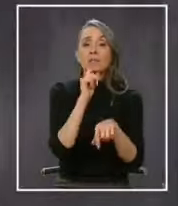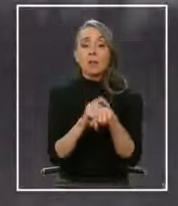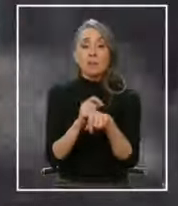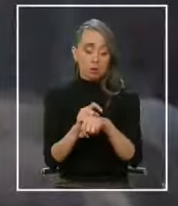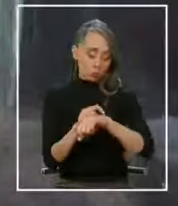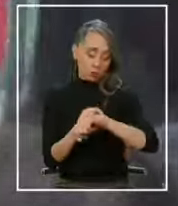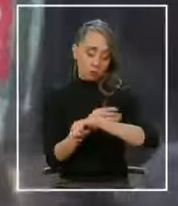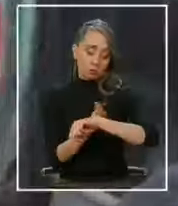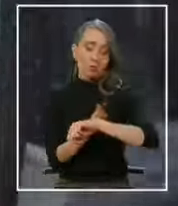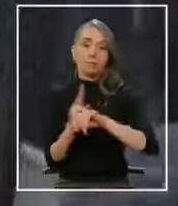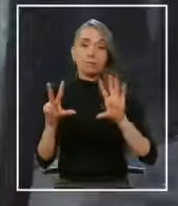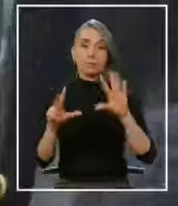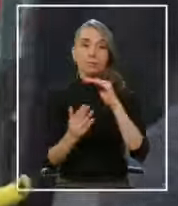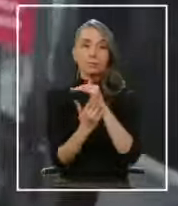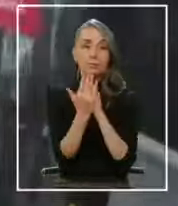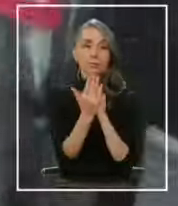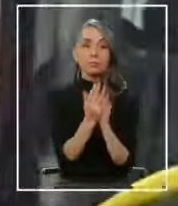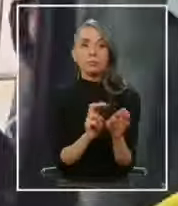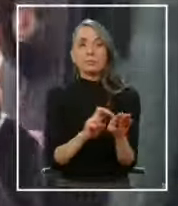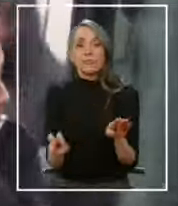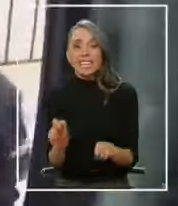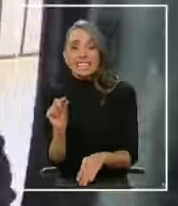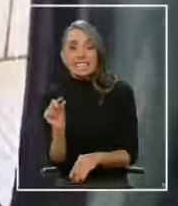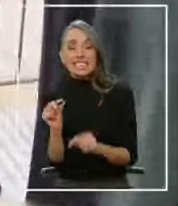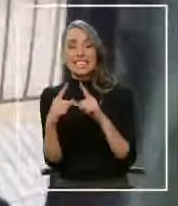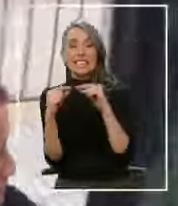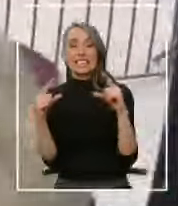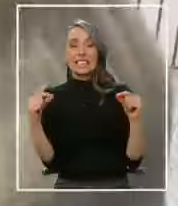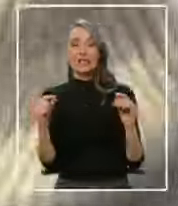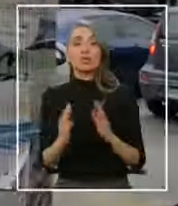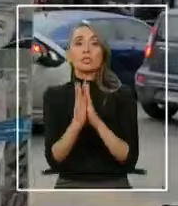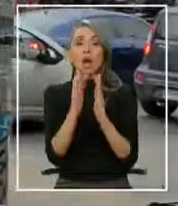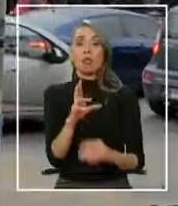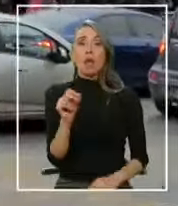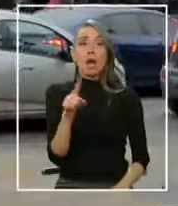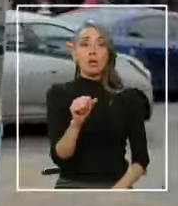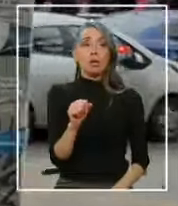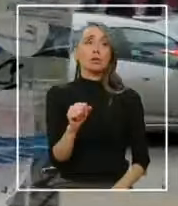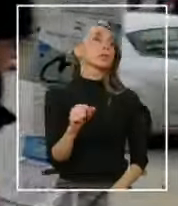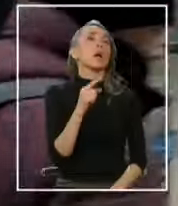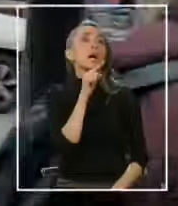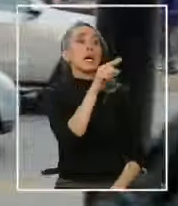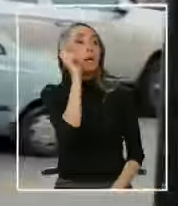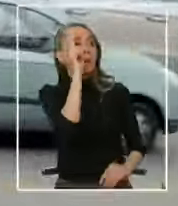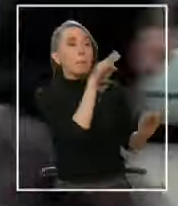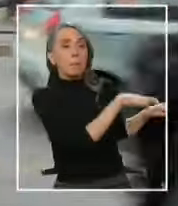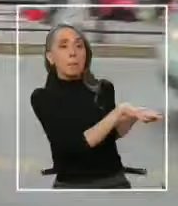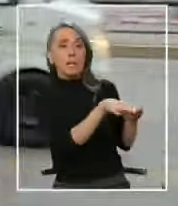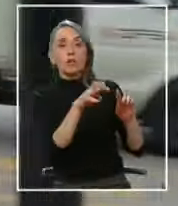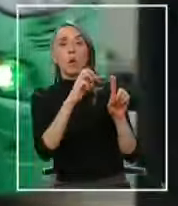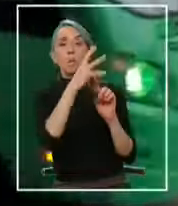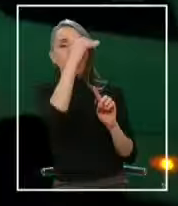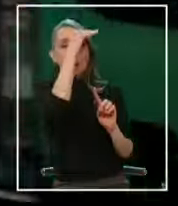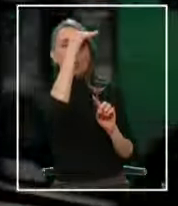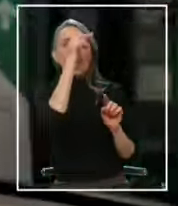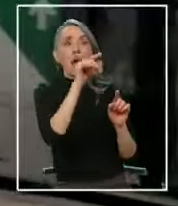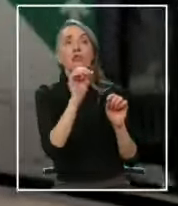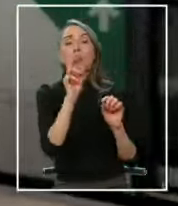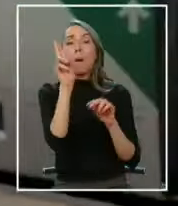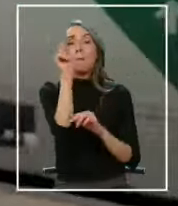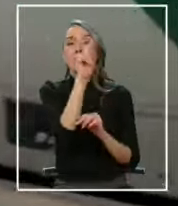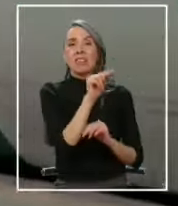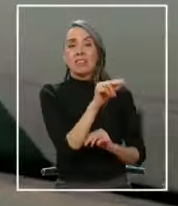Ya son las 8 de la mañana y recién llegamos a la estación Santa Rosa. ¿Esos vienen desde Puente Alto o de La Pintana?